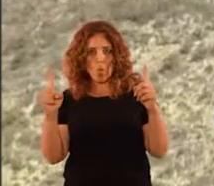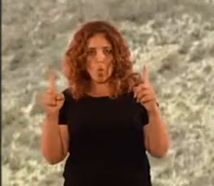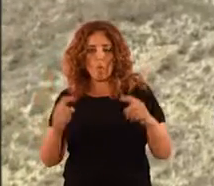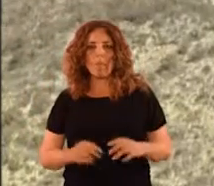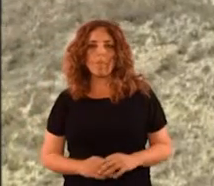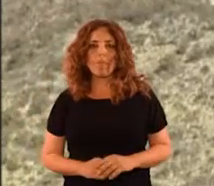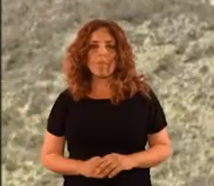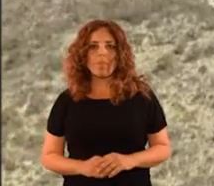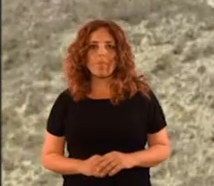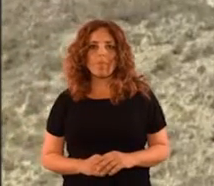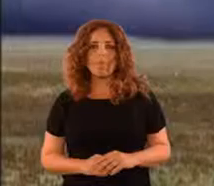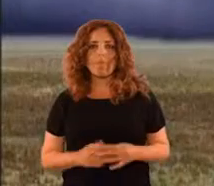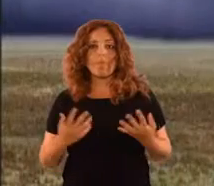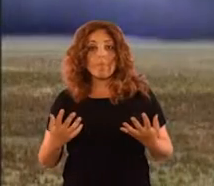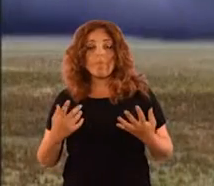litros al año.